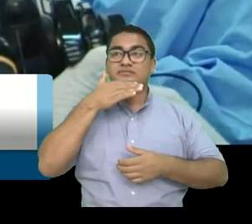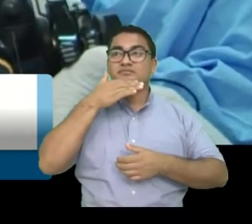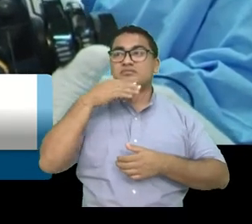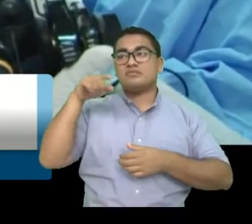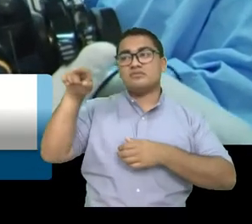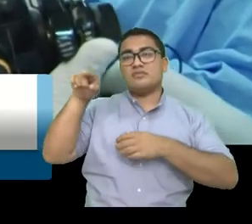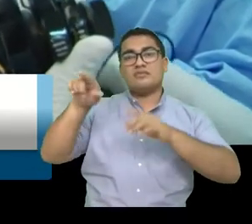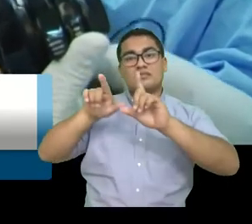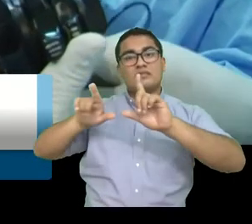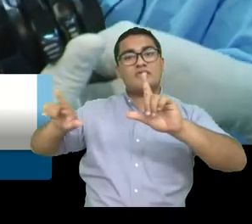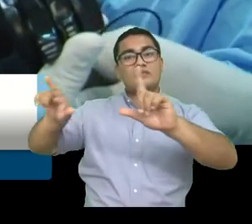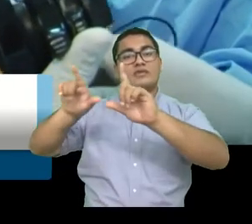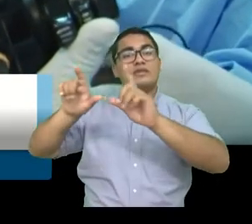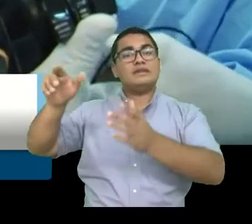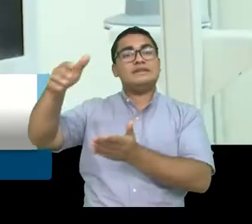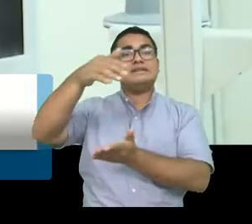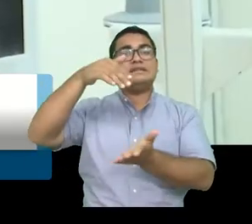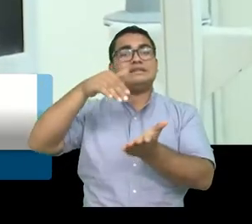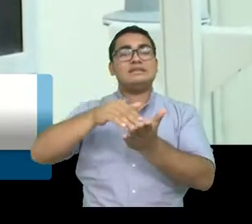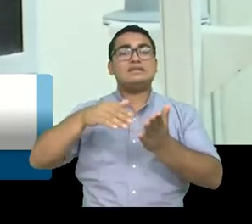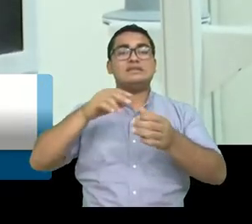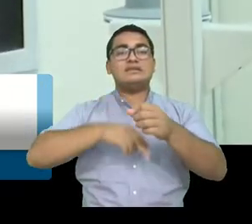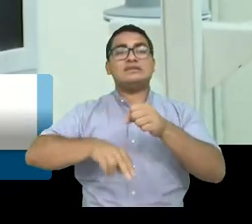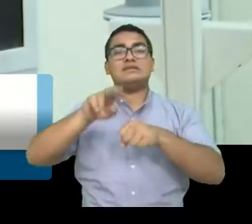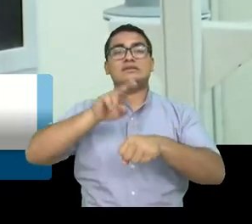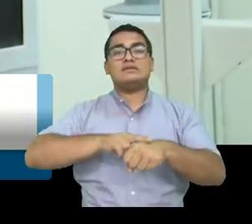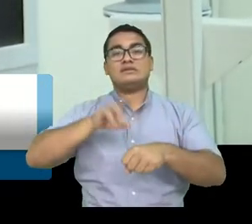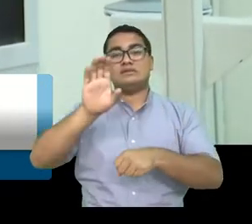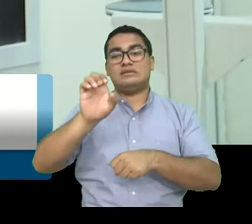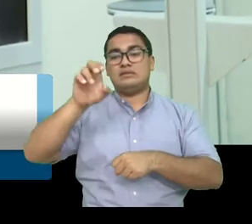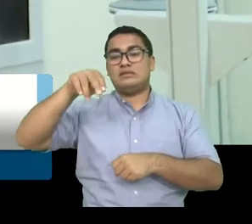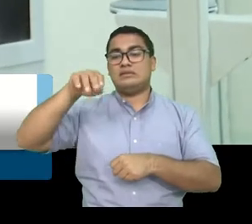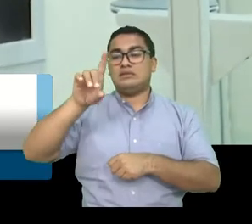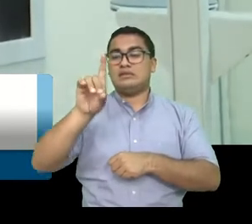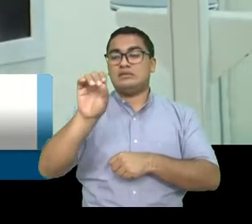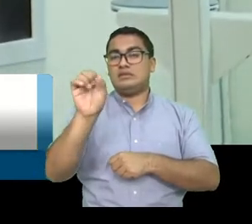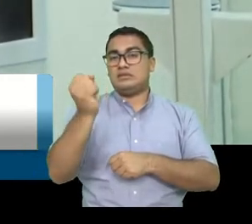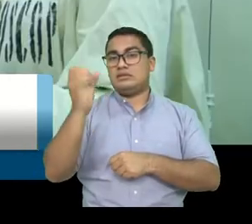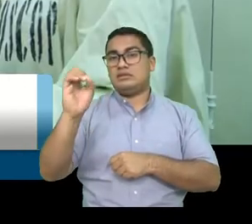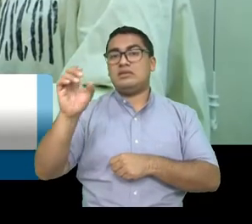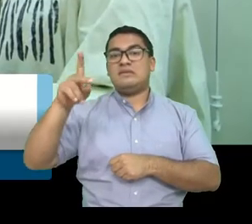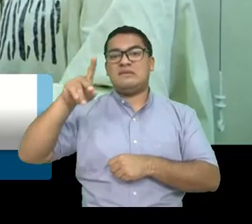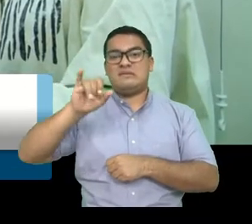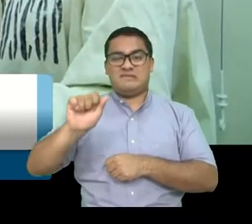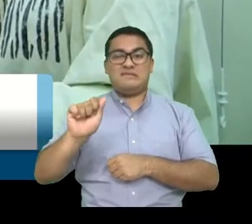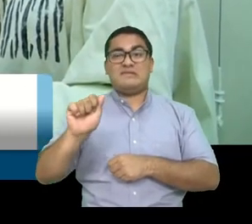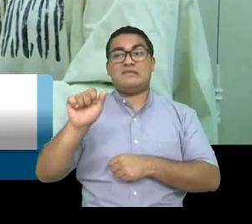de Endoscopía, ese que queda en el Alemán, ¿verdad? Así es. Ustedes como hospital también tienen